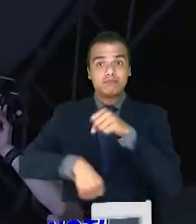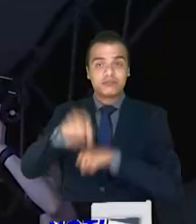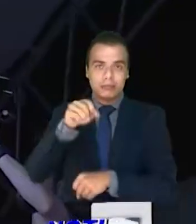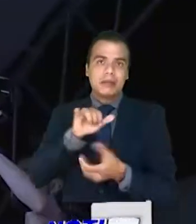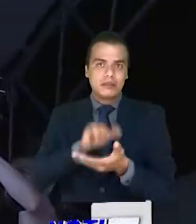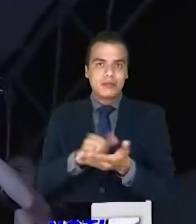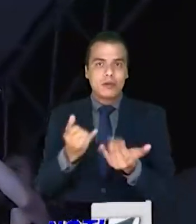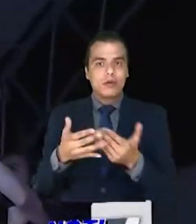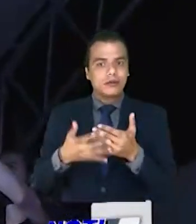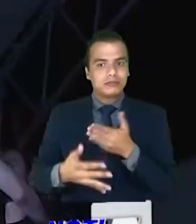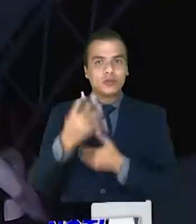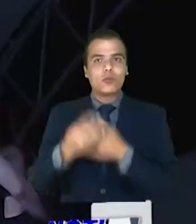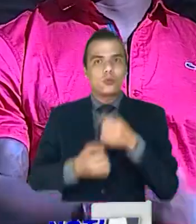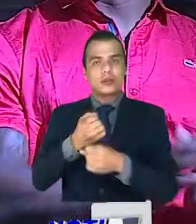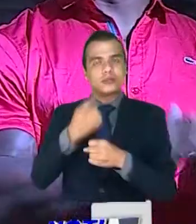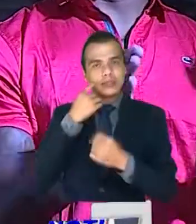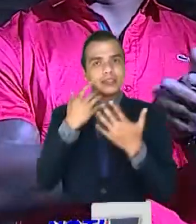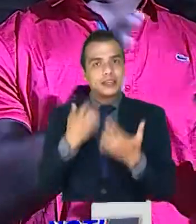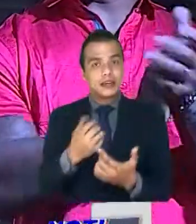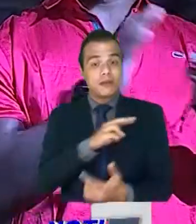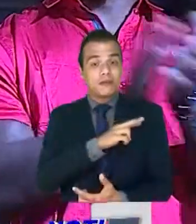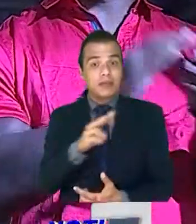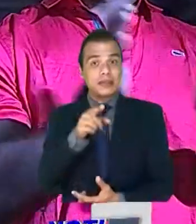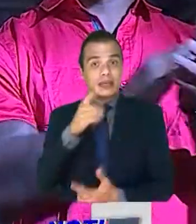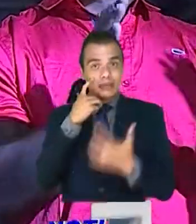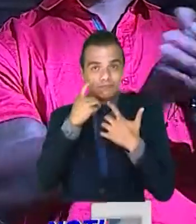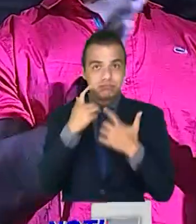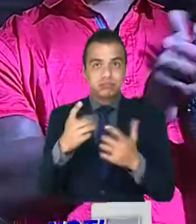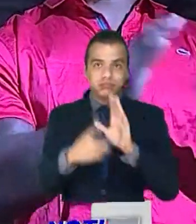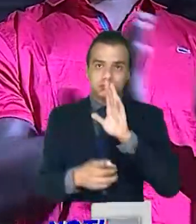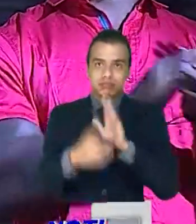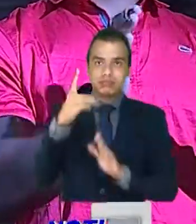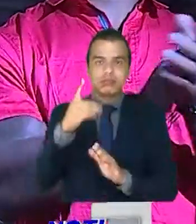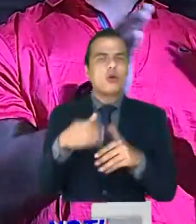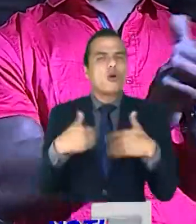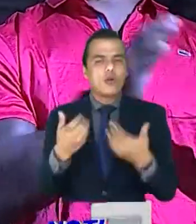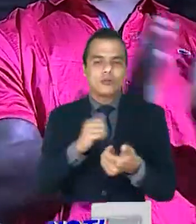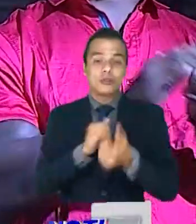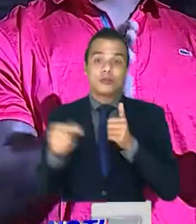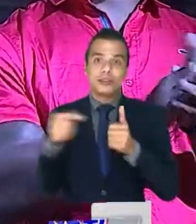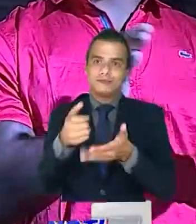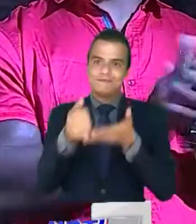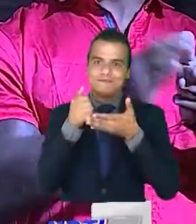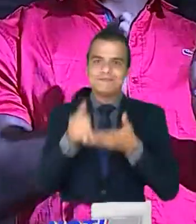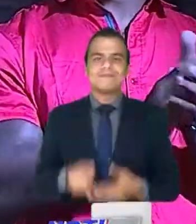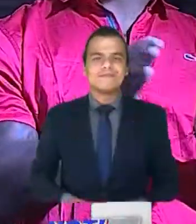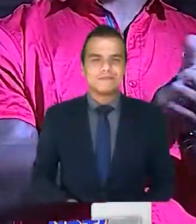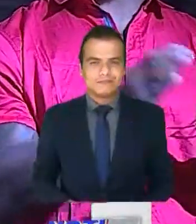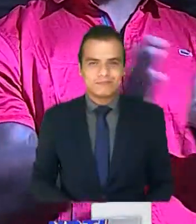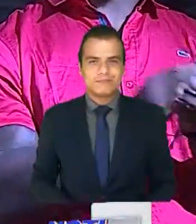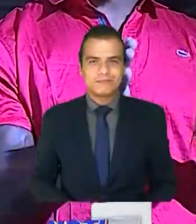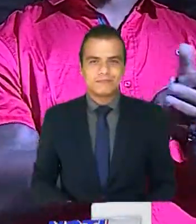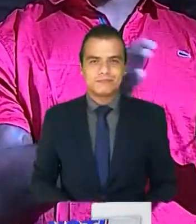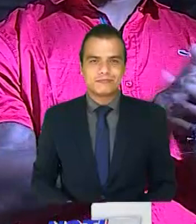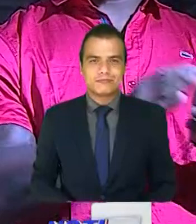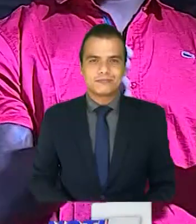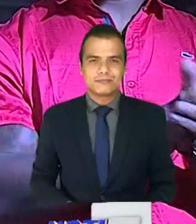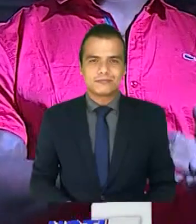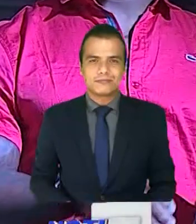los próximos 4 años trabajará para que el deporte se convierta en eje fundamental del desarrollo de los vallecaucanos.